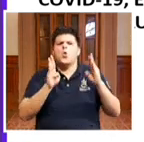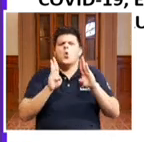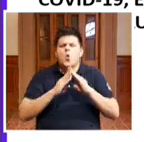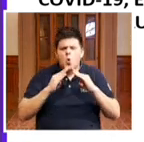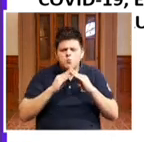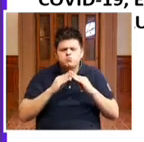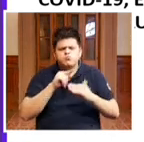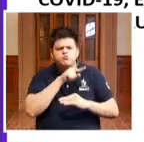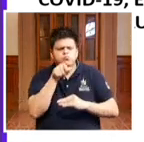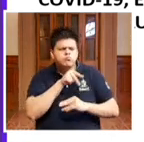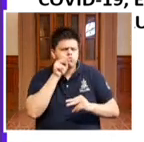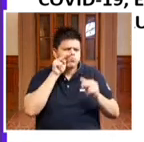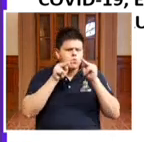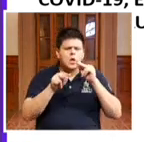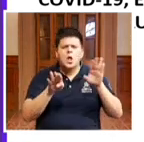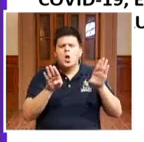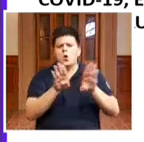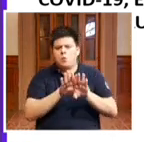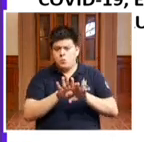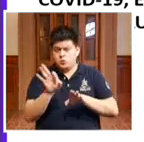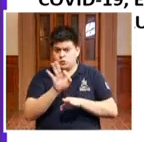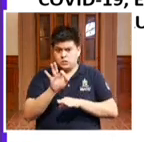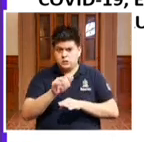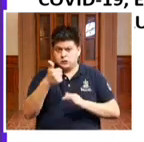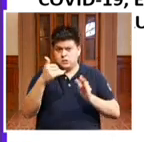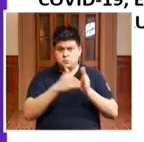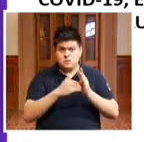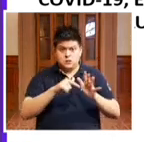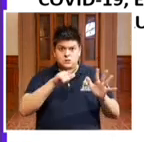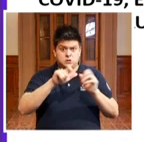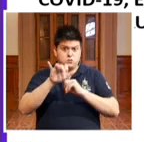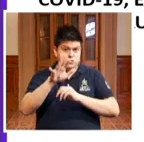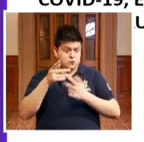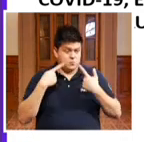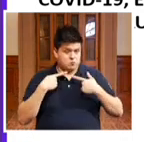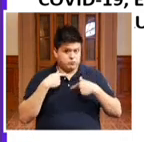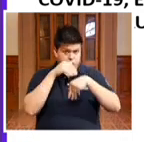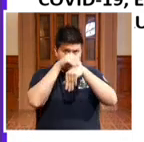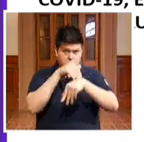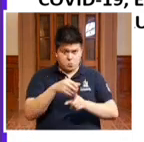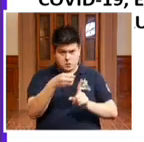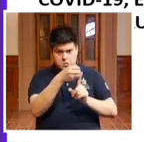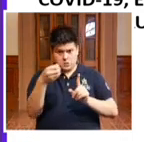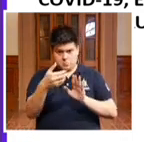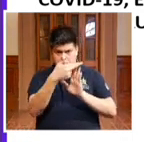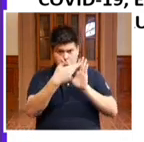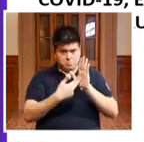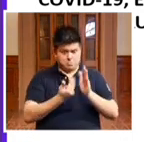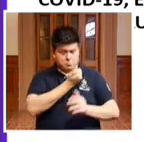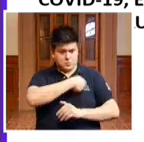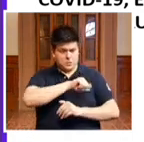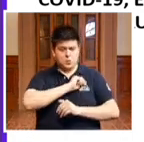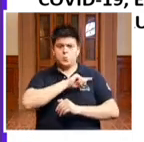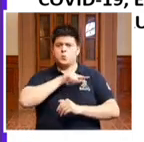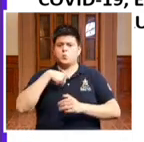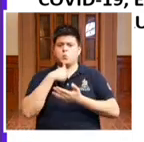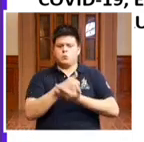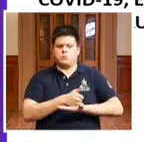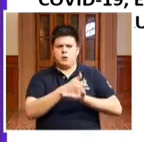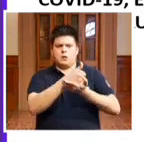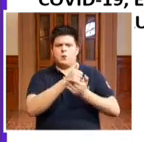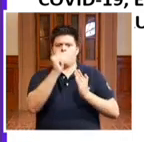esas 6,750 llevan a cabo las medidas de prevención, vamos a poder tener un impacto en la